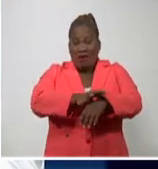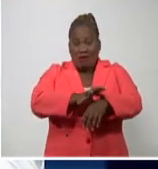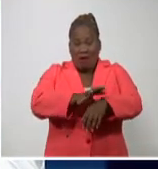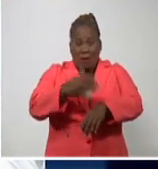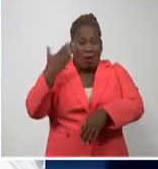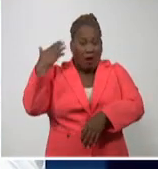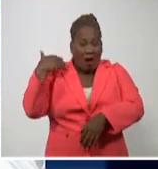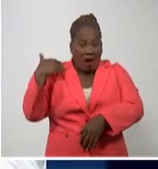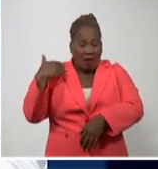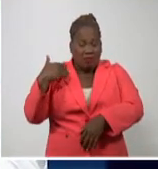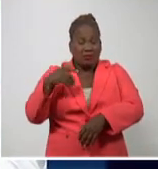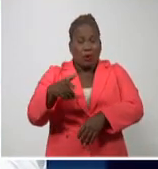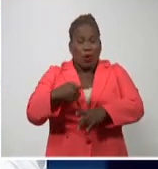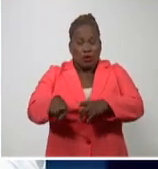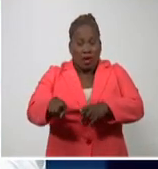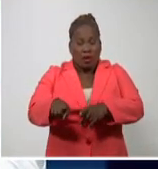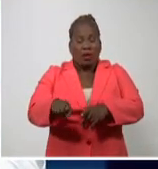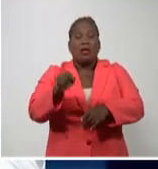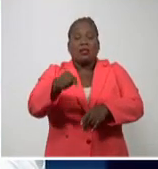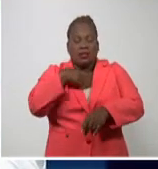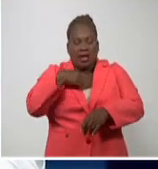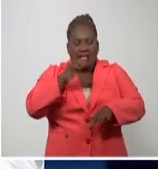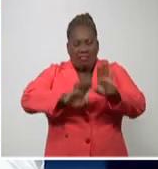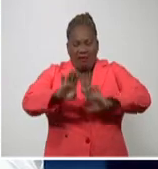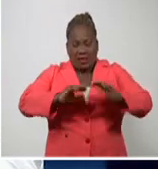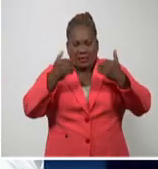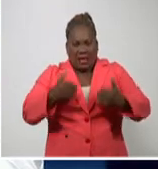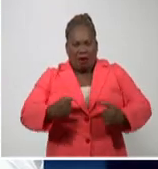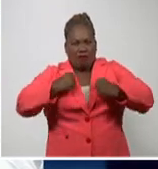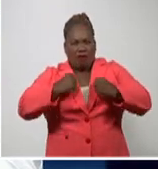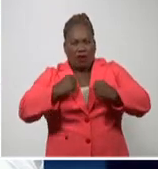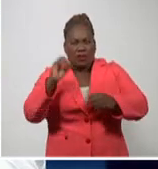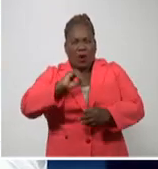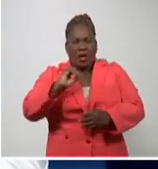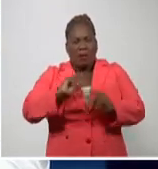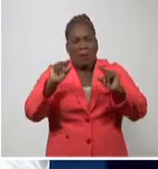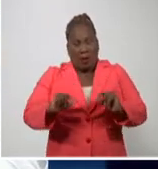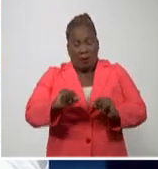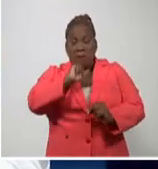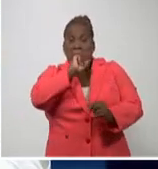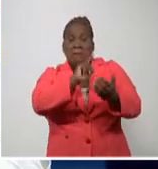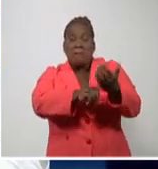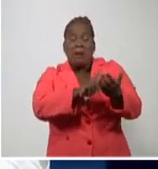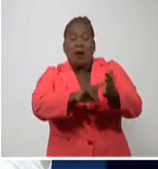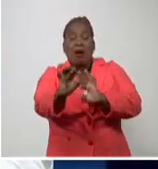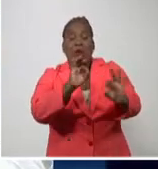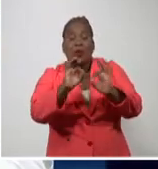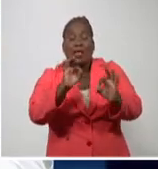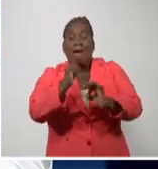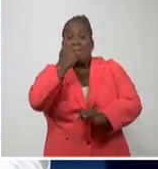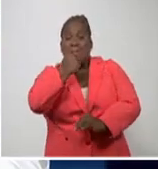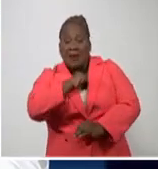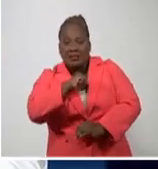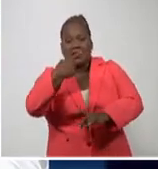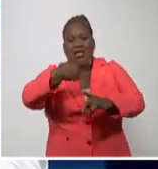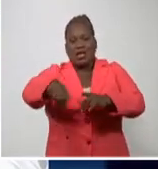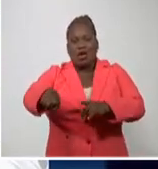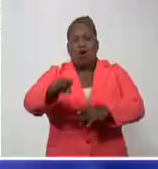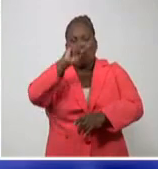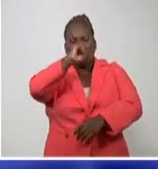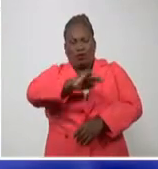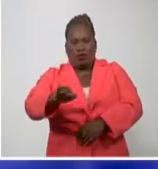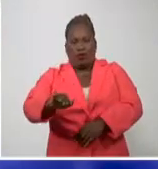tienen defensas tal vez menores y realmente los padres tienen que protegerlo más que a cualquier otro niño, que ya de por sí hay